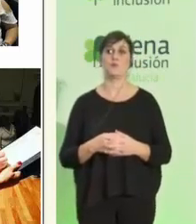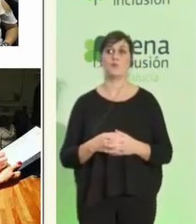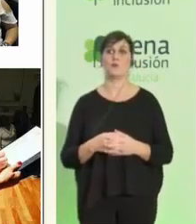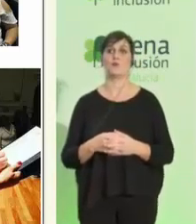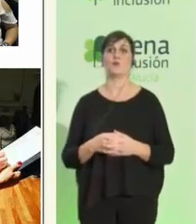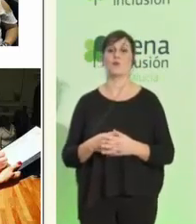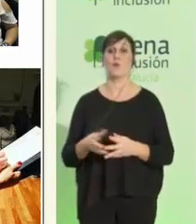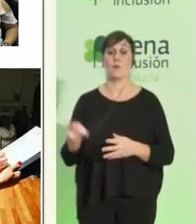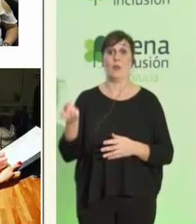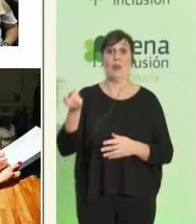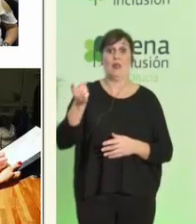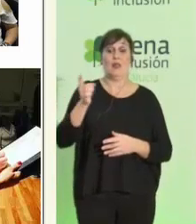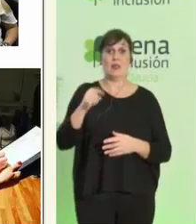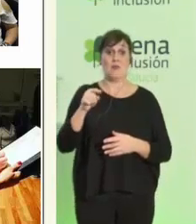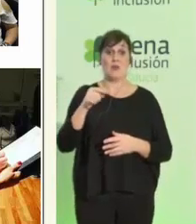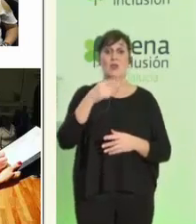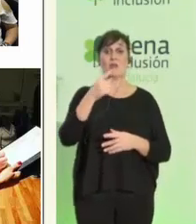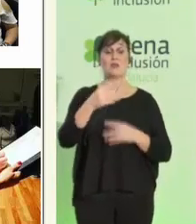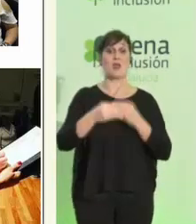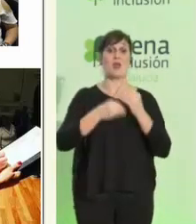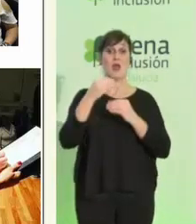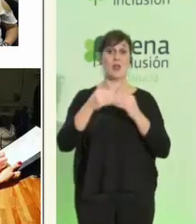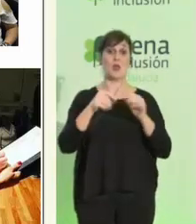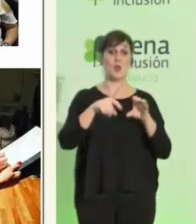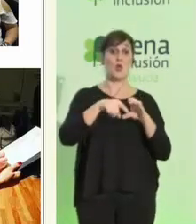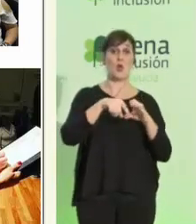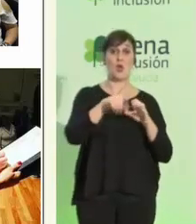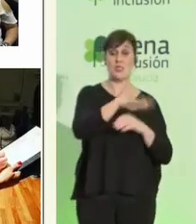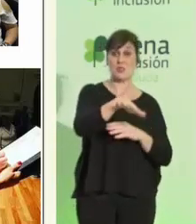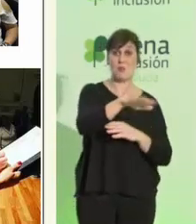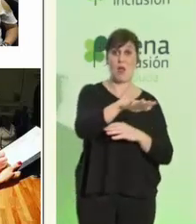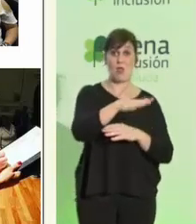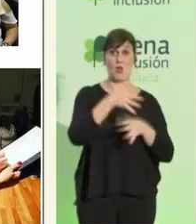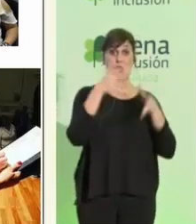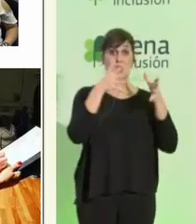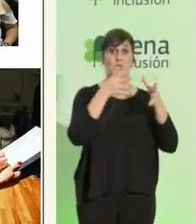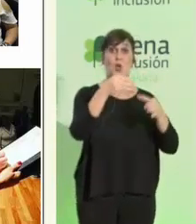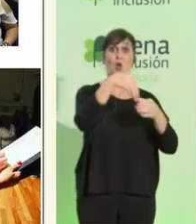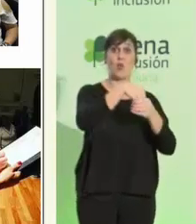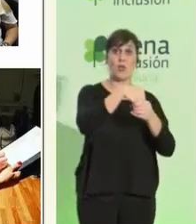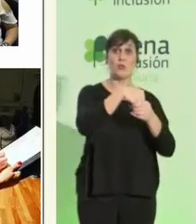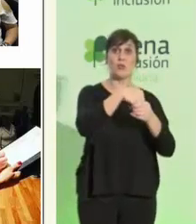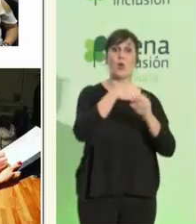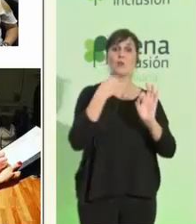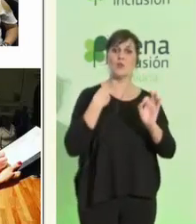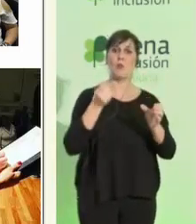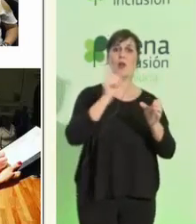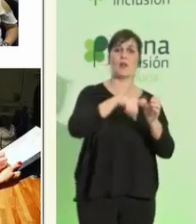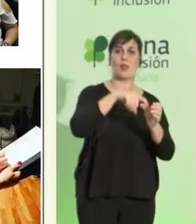Y también están ocupando espacios dentro de ese consejo los padres y las madres.